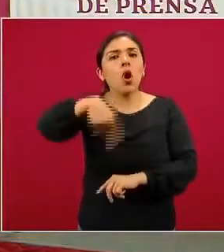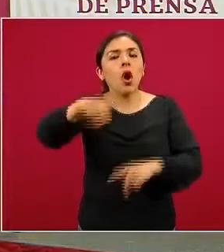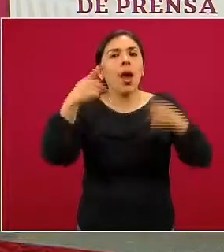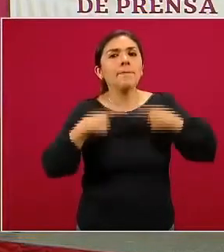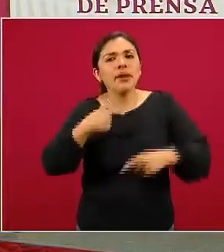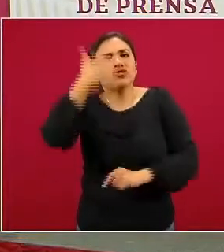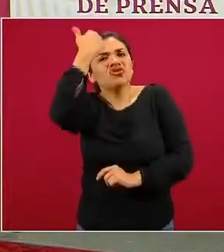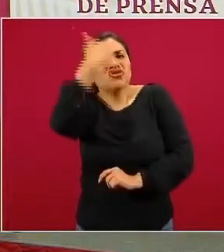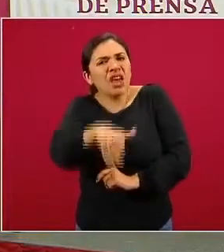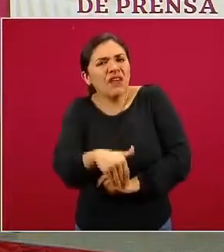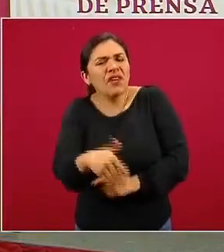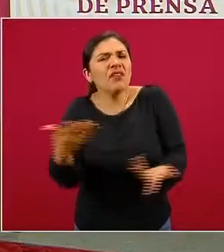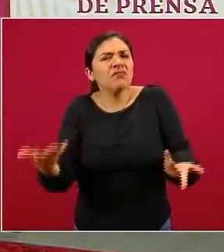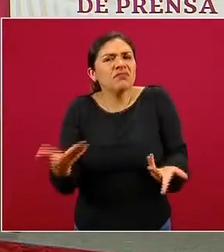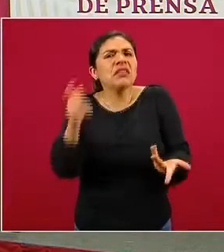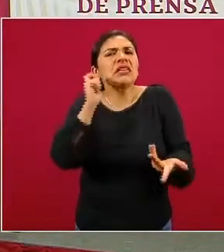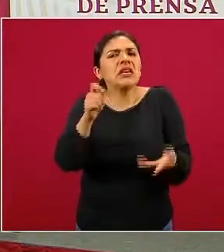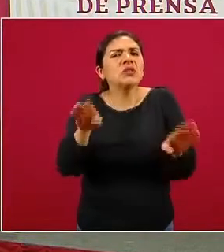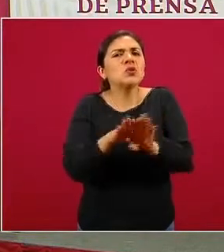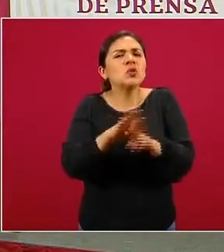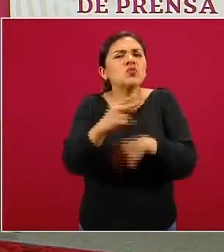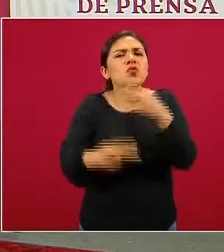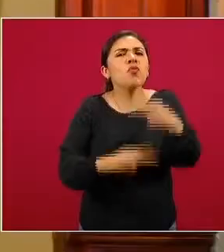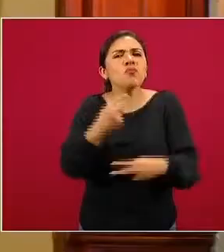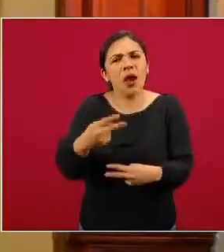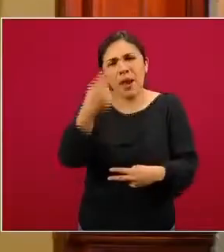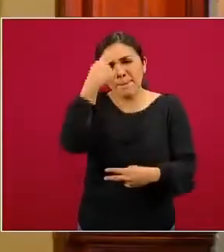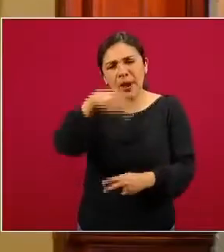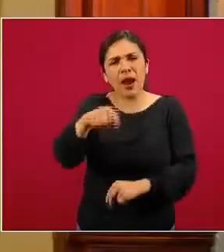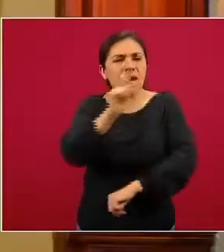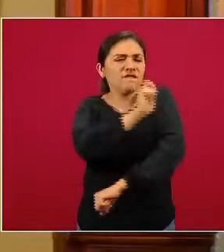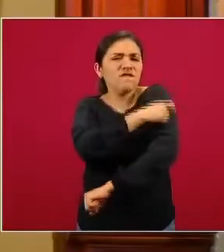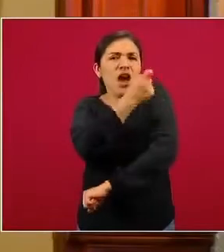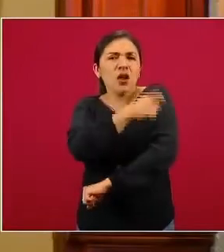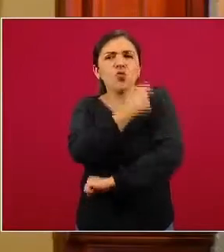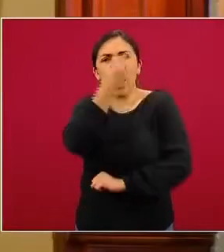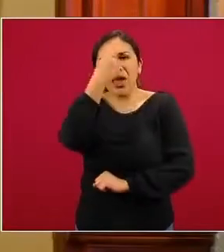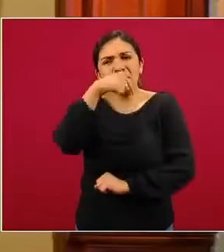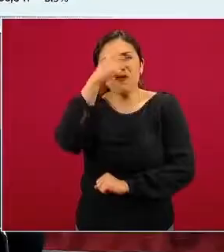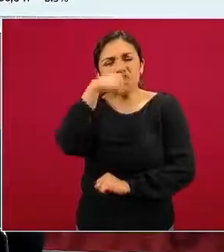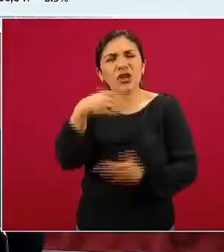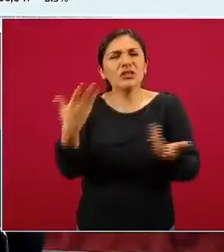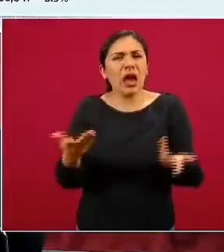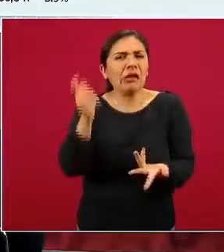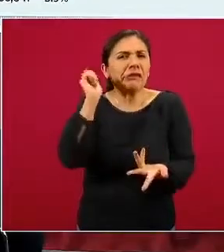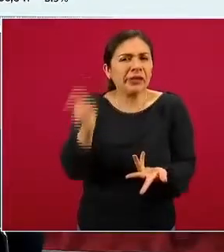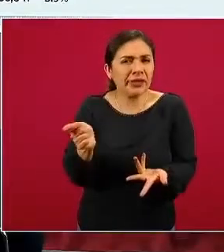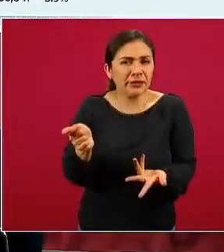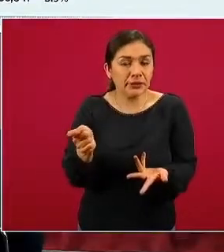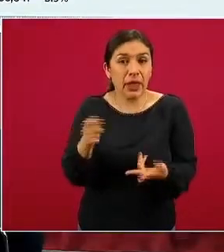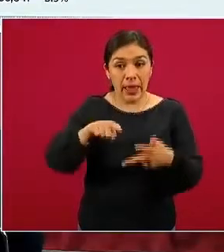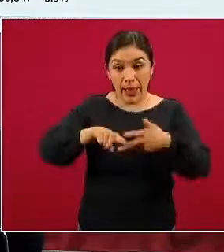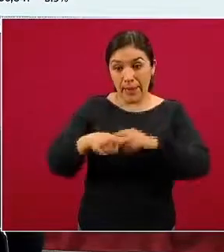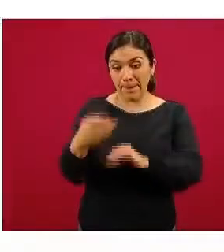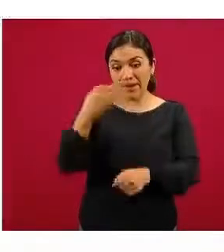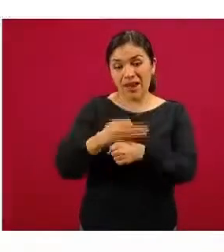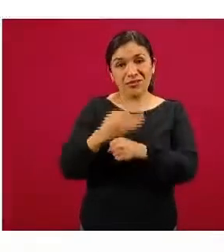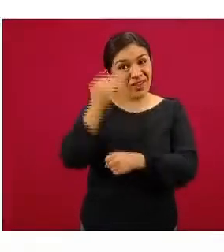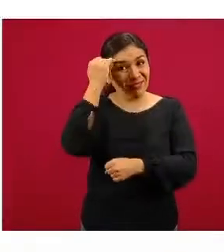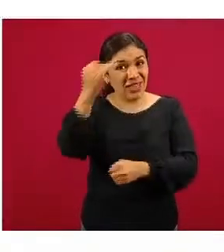población informada precisamente de cómo va la campaña de vacunación contra influenza en el inicio de esta